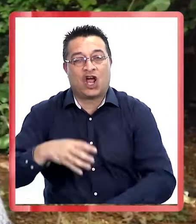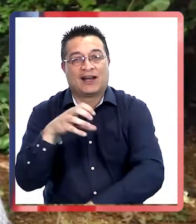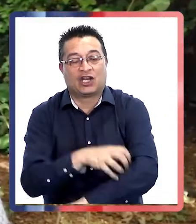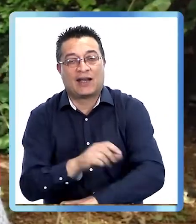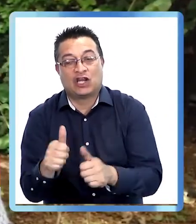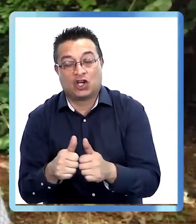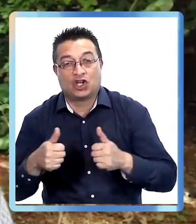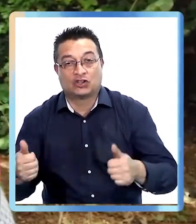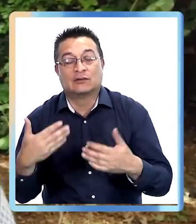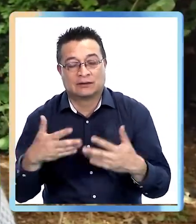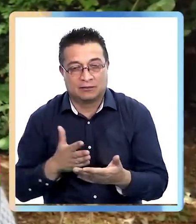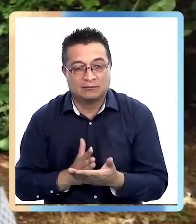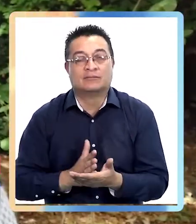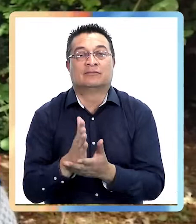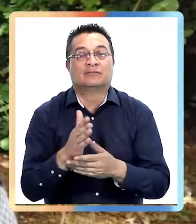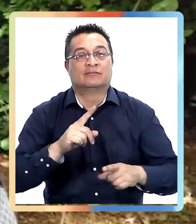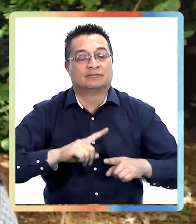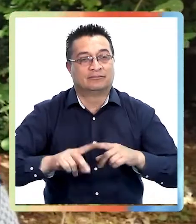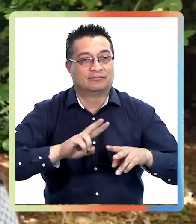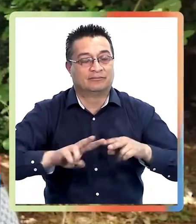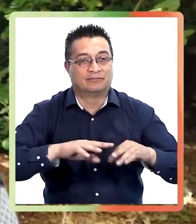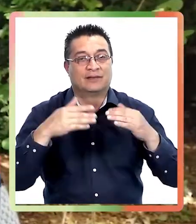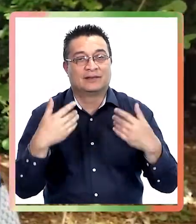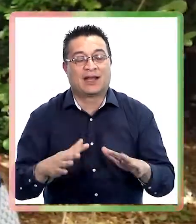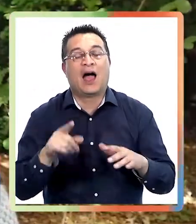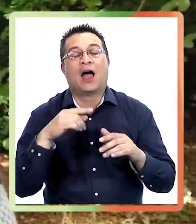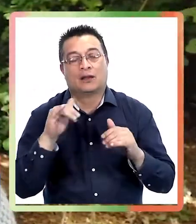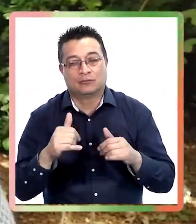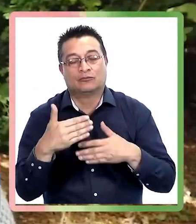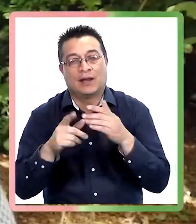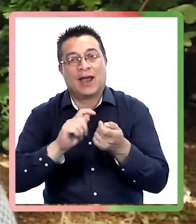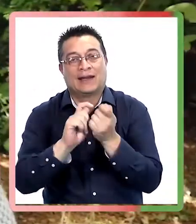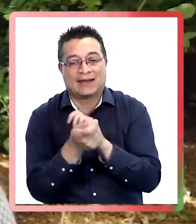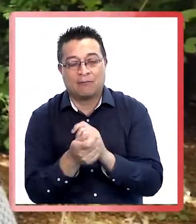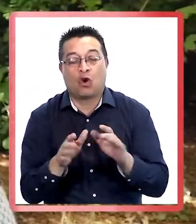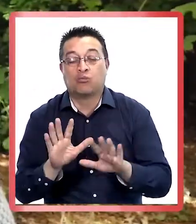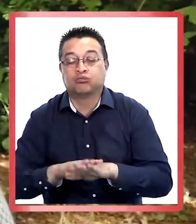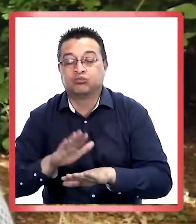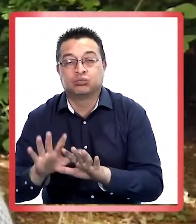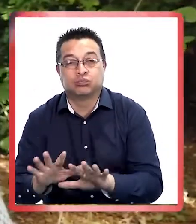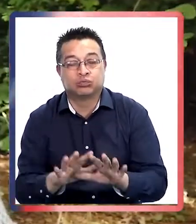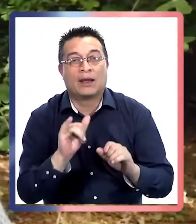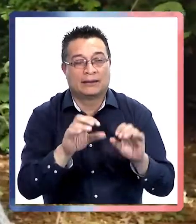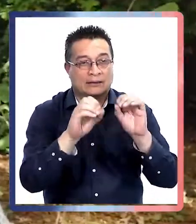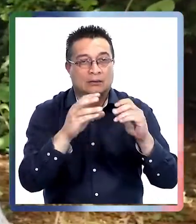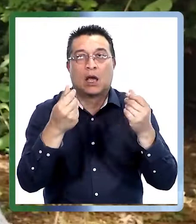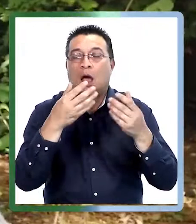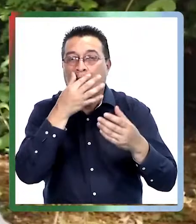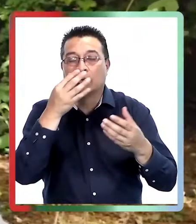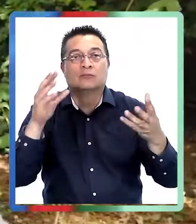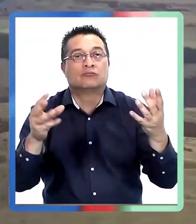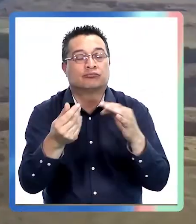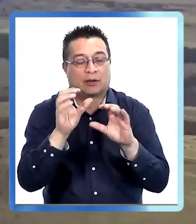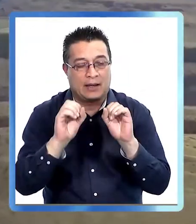regional y su consejo, ya hemos iniciado acciones tempranas, como son los procesos de recambio de calefactores y el programa de educación ambiental en